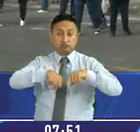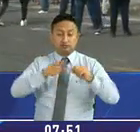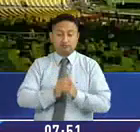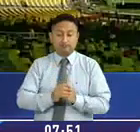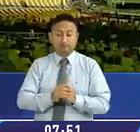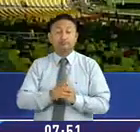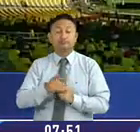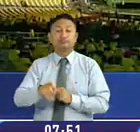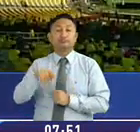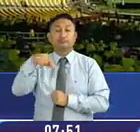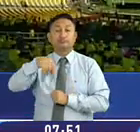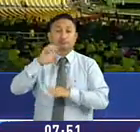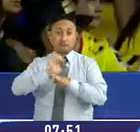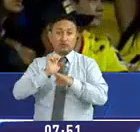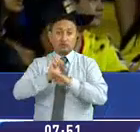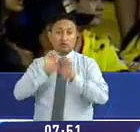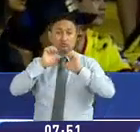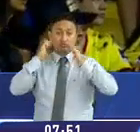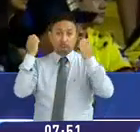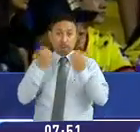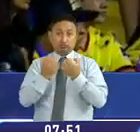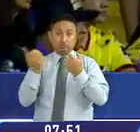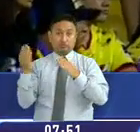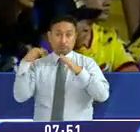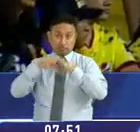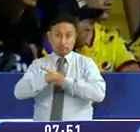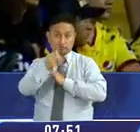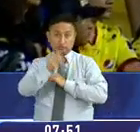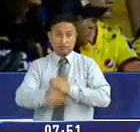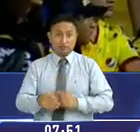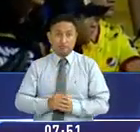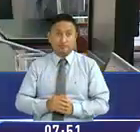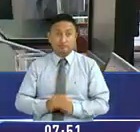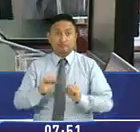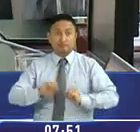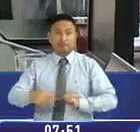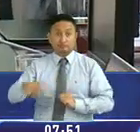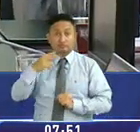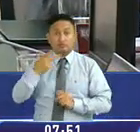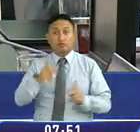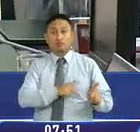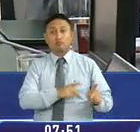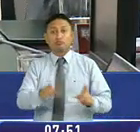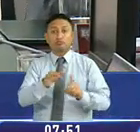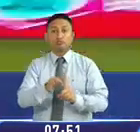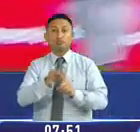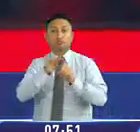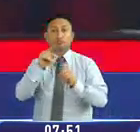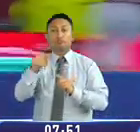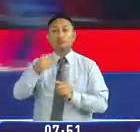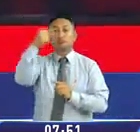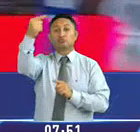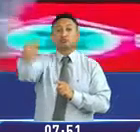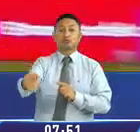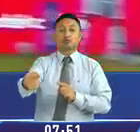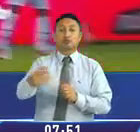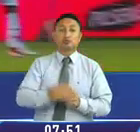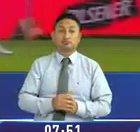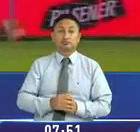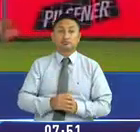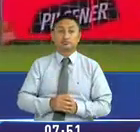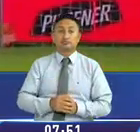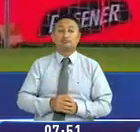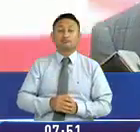Nacional vuelvan a tener público. Es así que se delinea un plan piloto para el próximo cotejo por la fecha 10 de la Serie